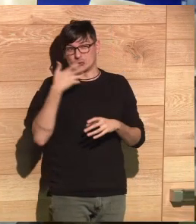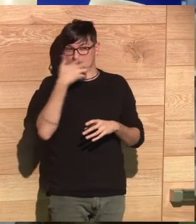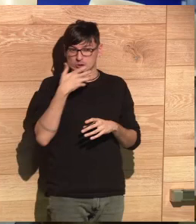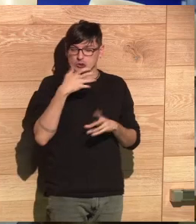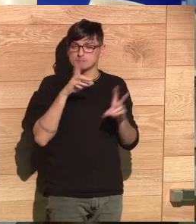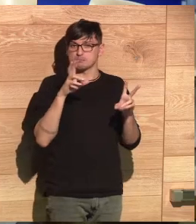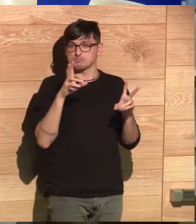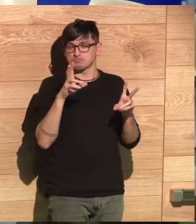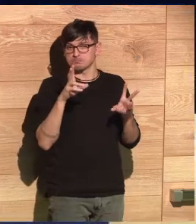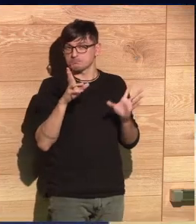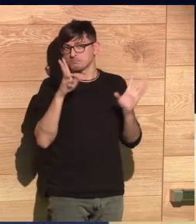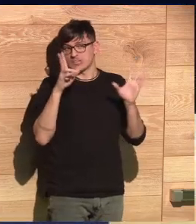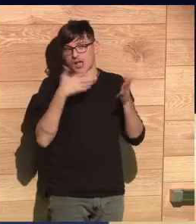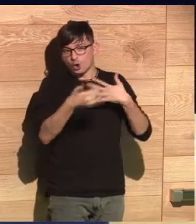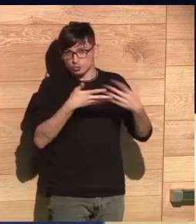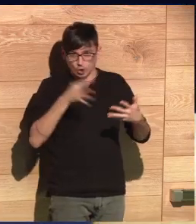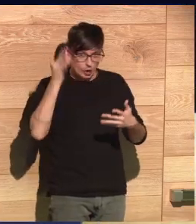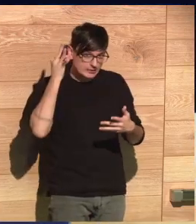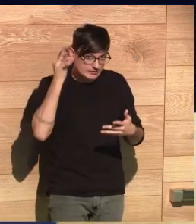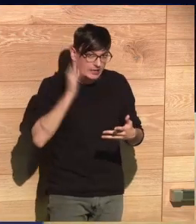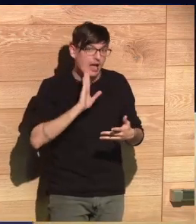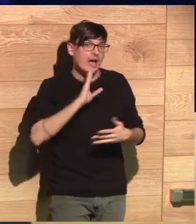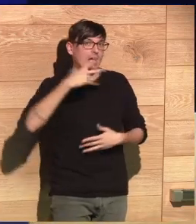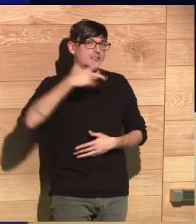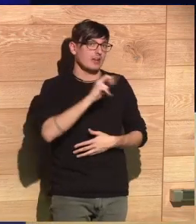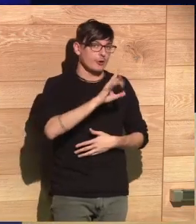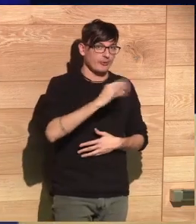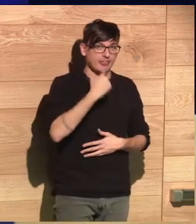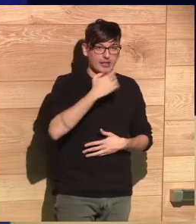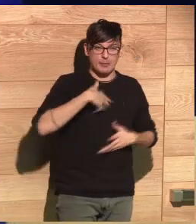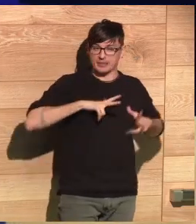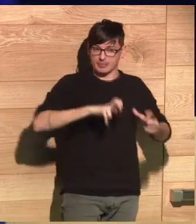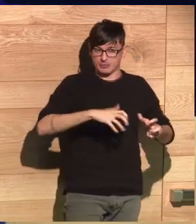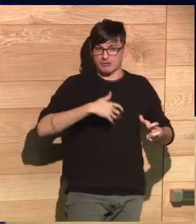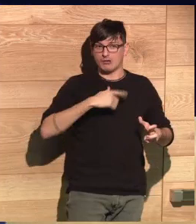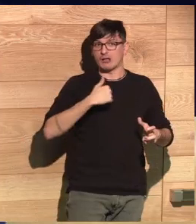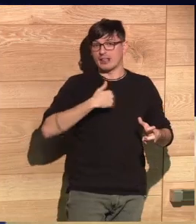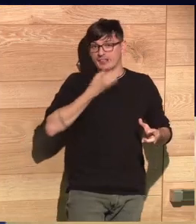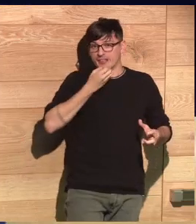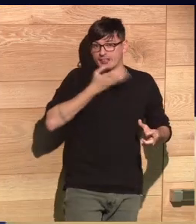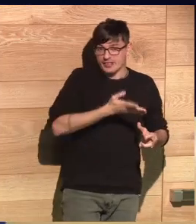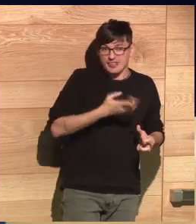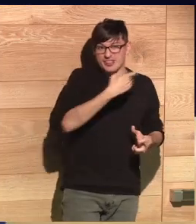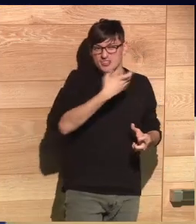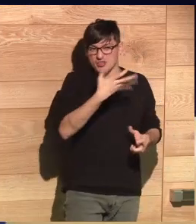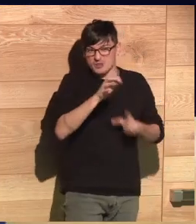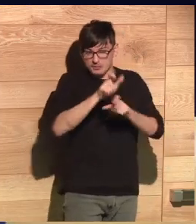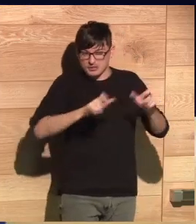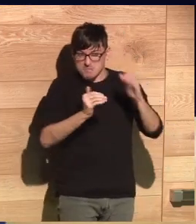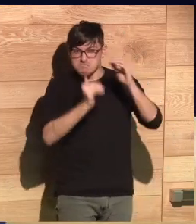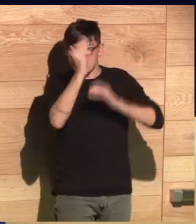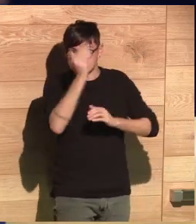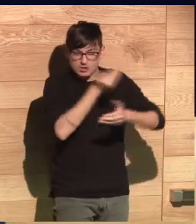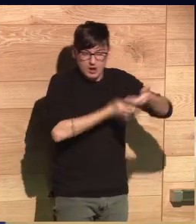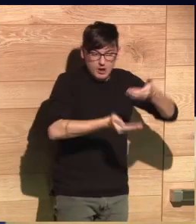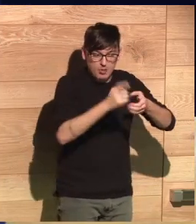con las autoras. Aquí lo decía Charo y lo comentaba yo al principio, hay más de 150 personas colaborando,